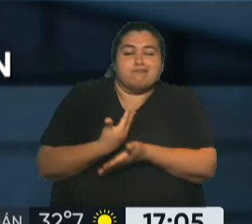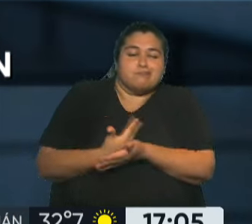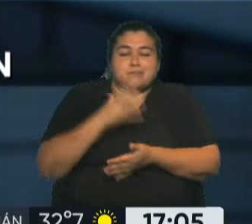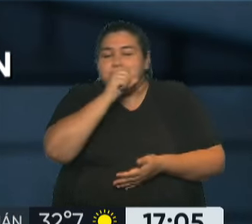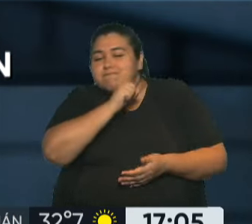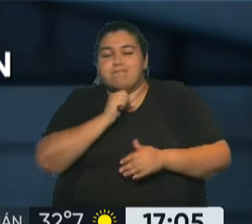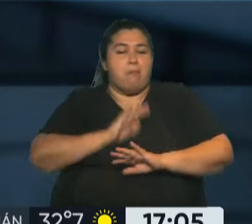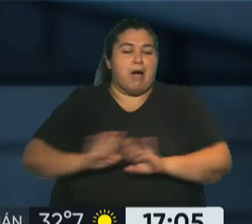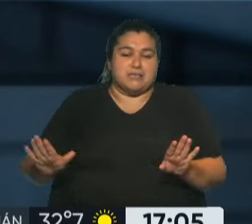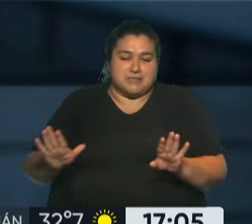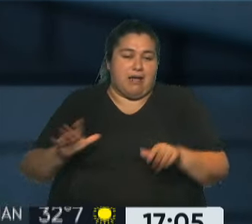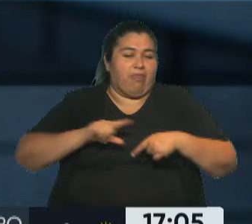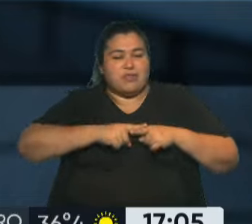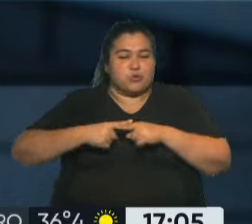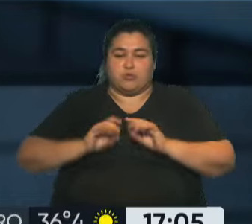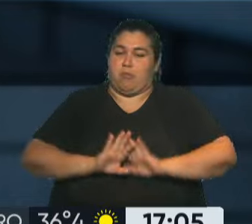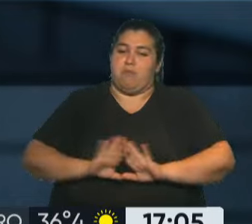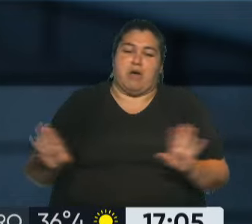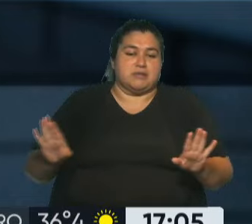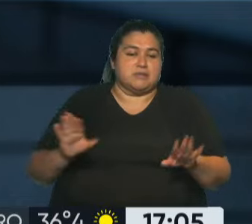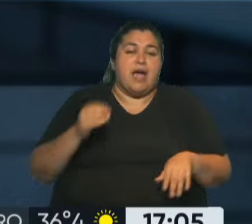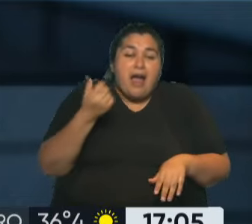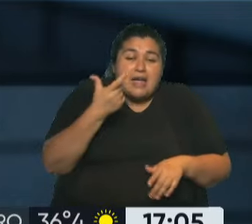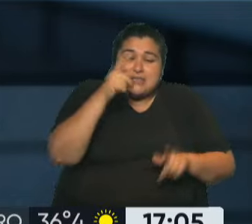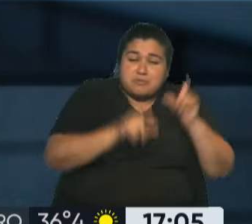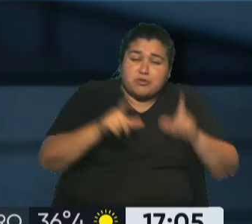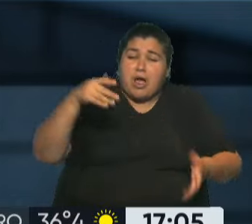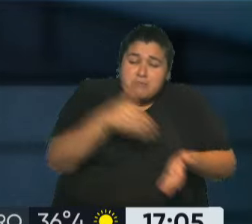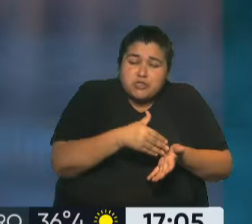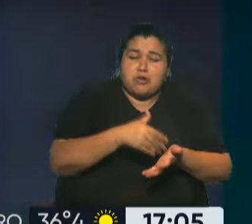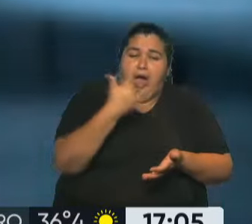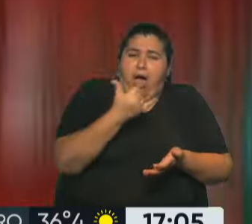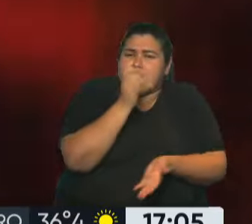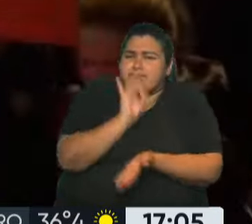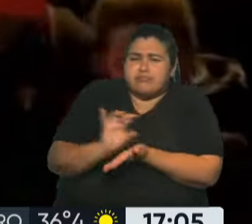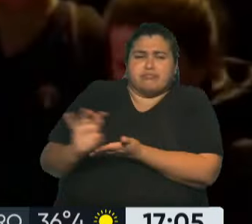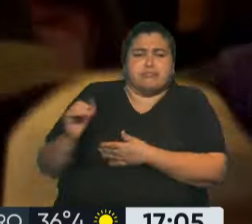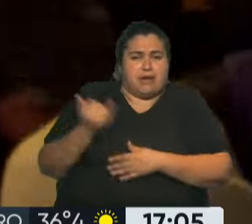Extremisten darüber beraten, wie sie Millionen von Menschen aus unserem Land vertreiben können.